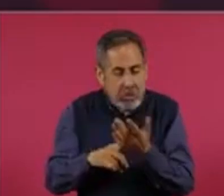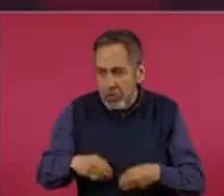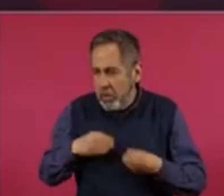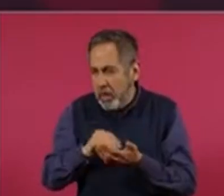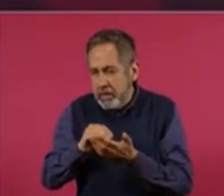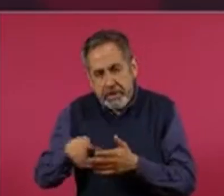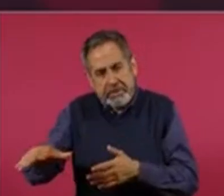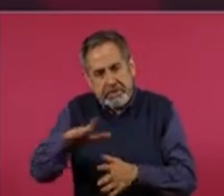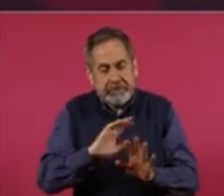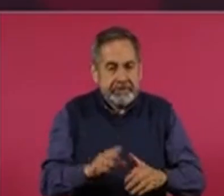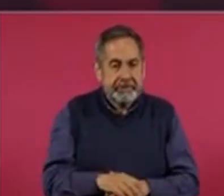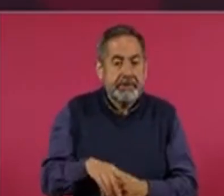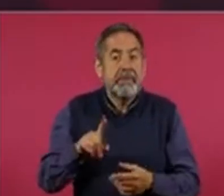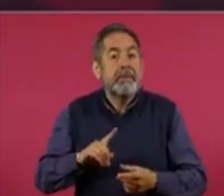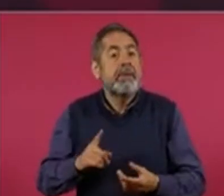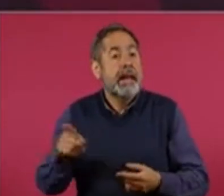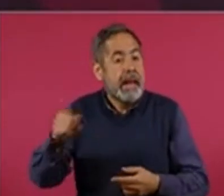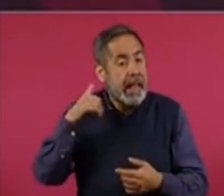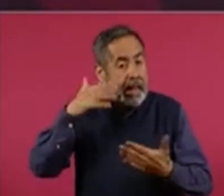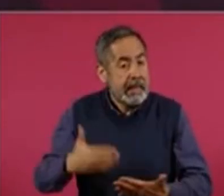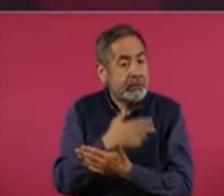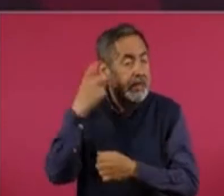ahí, de Querétaro.